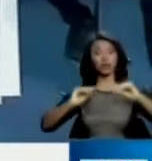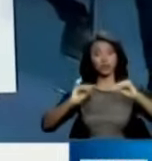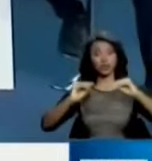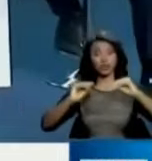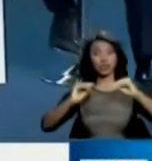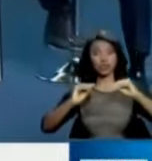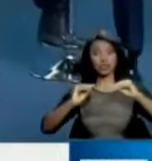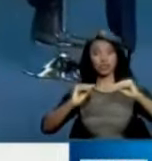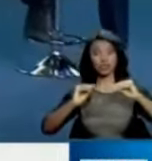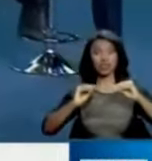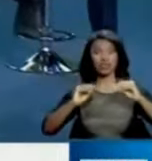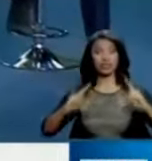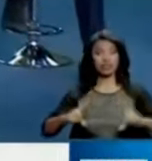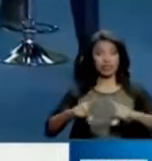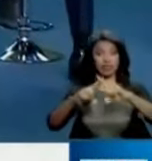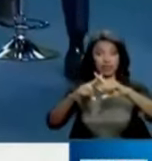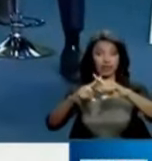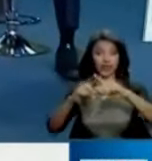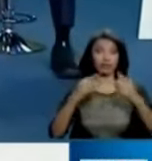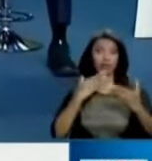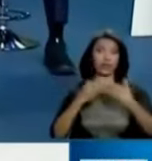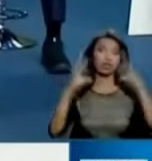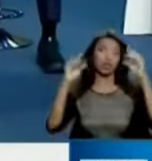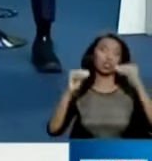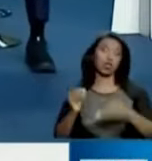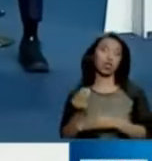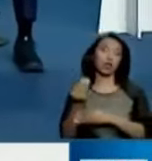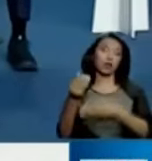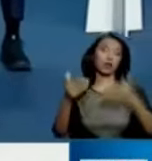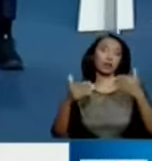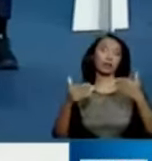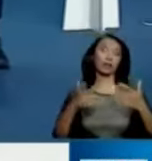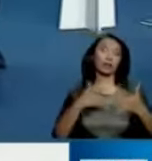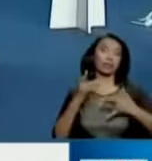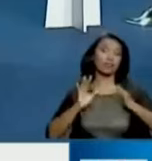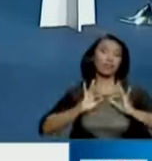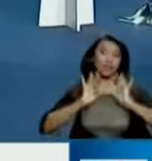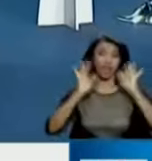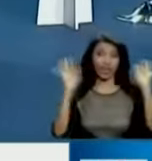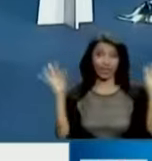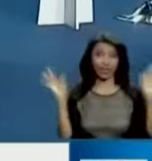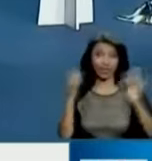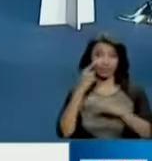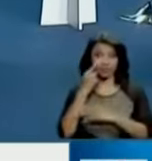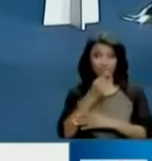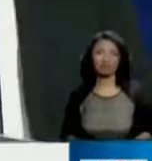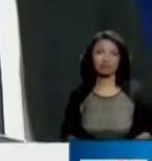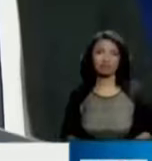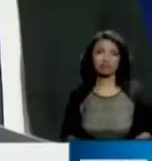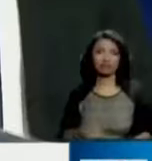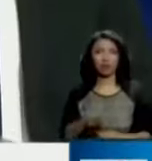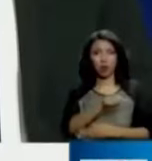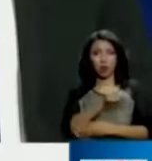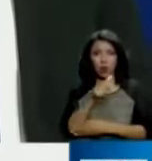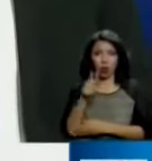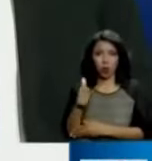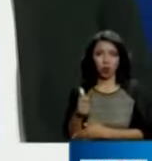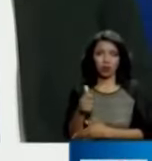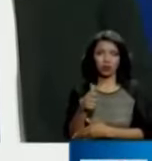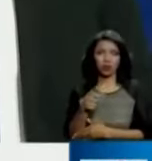como reiteramos una y otra vez, los problemas de corrupción. Hay un candidato que hoy es candidato, que fue presidente